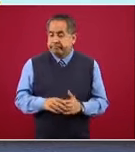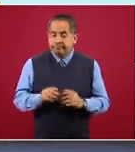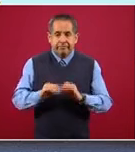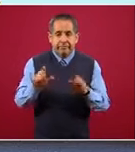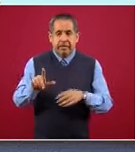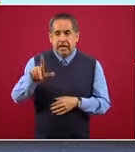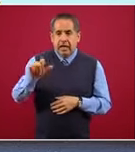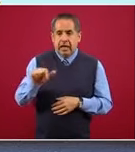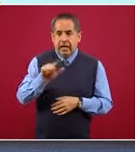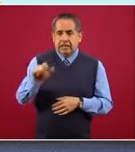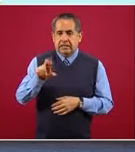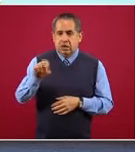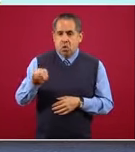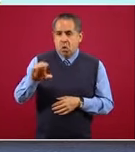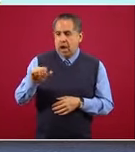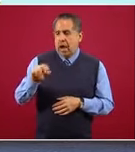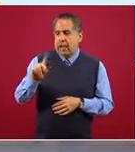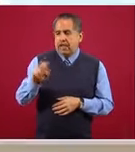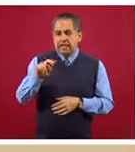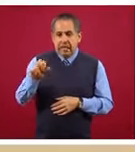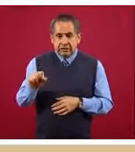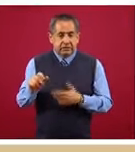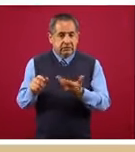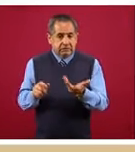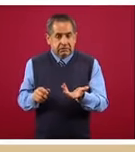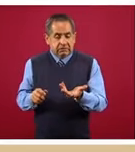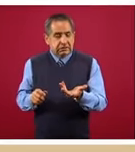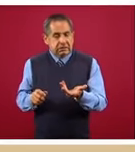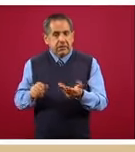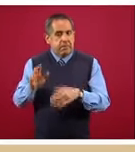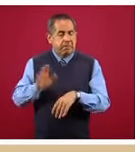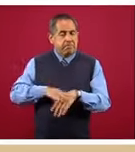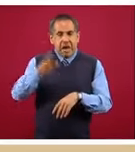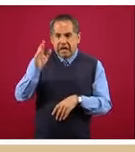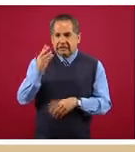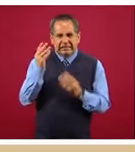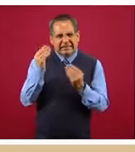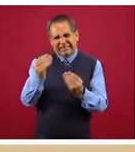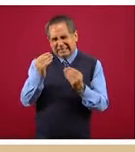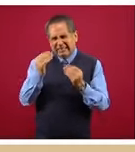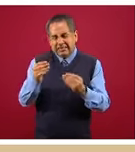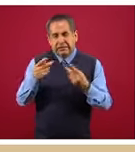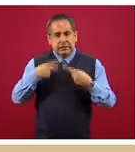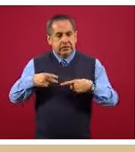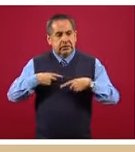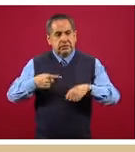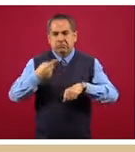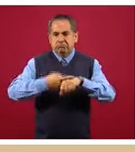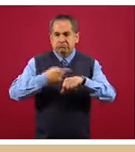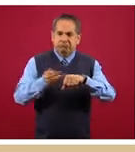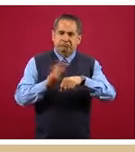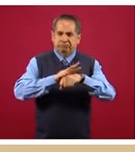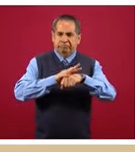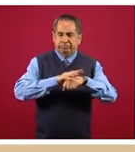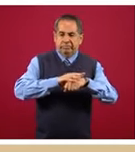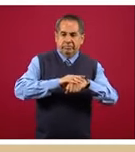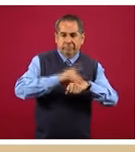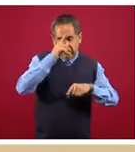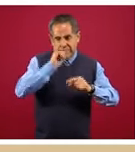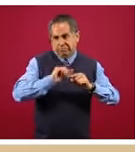Definitivamente Lázaro Cárdenas es por mucho el que contribuye con la mayor cantidad, la mayor intensidad a la curva